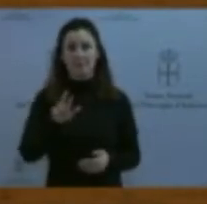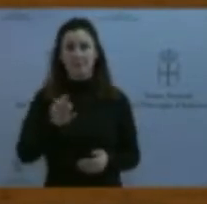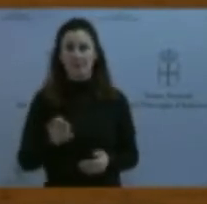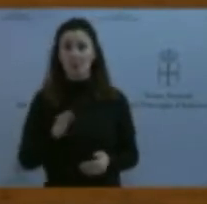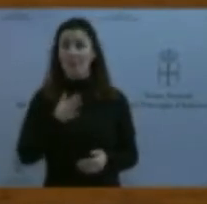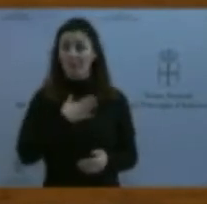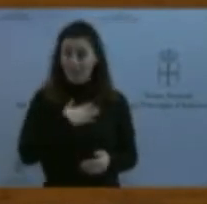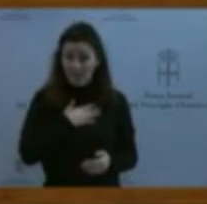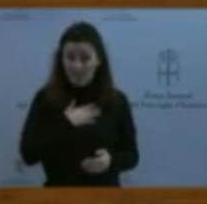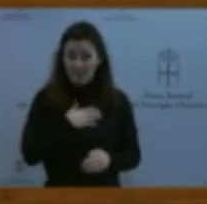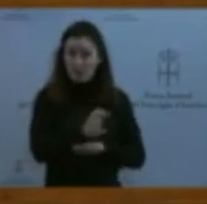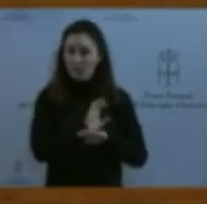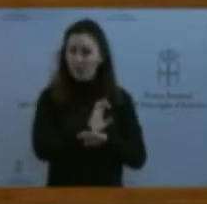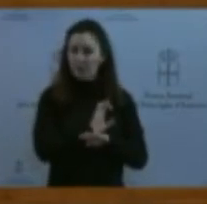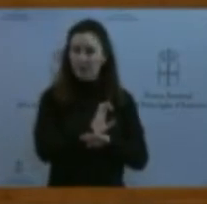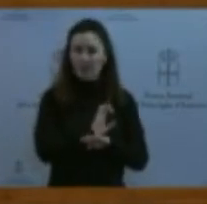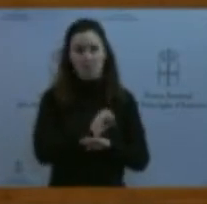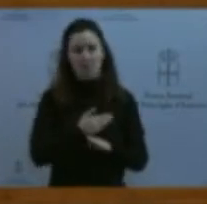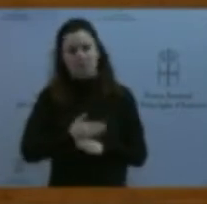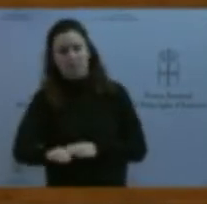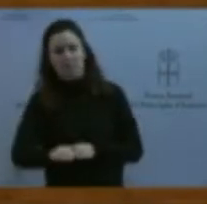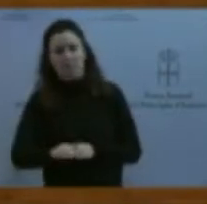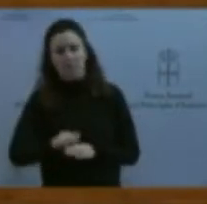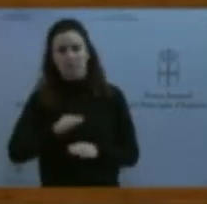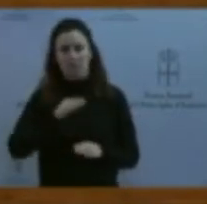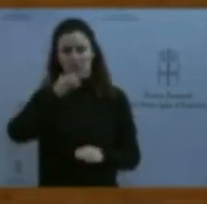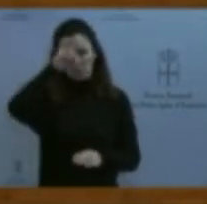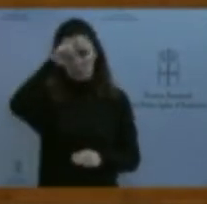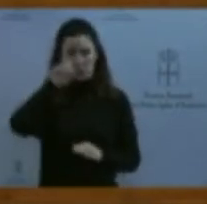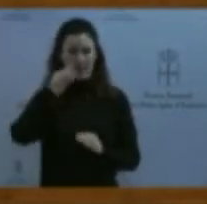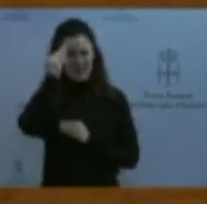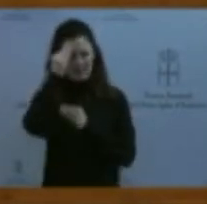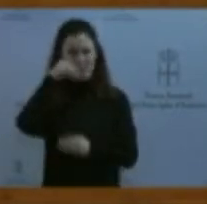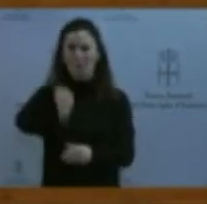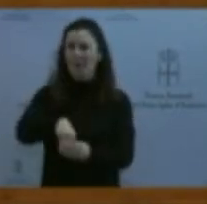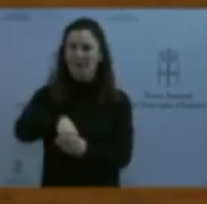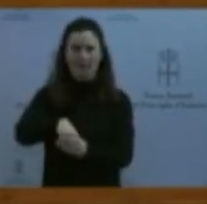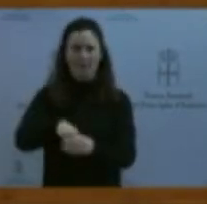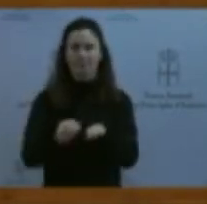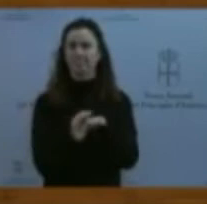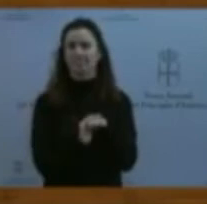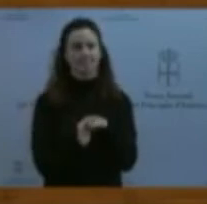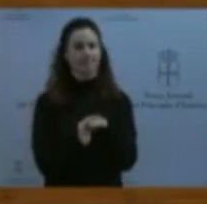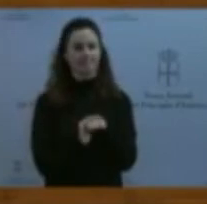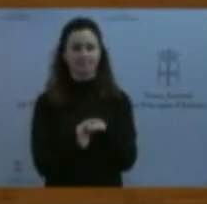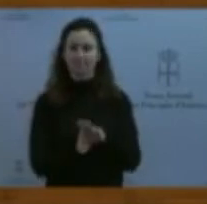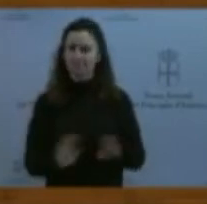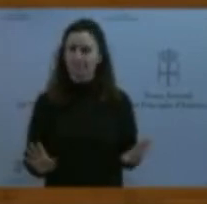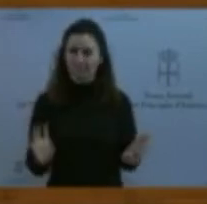y creo que sería imprudente e impropio por mi parte dar respuesta, dado que